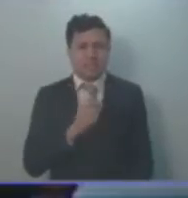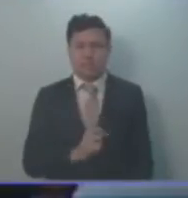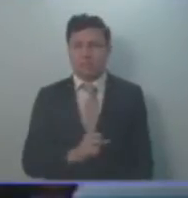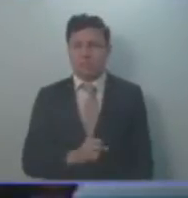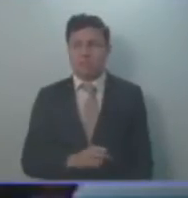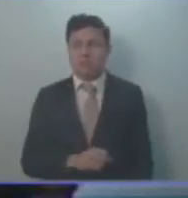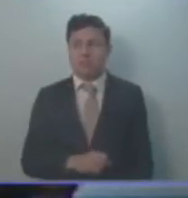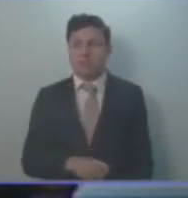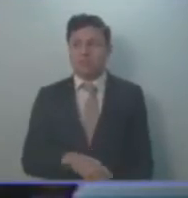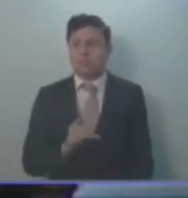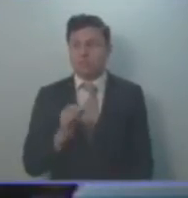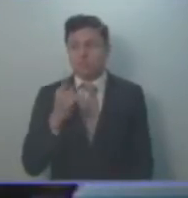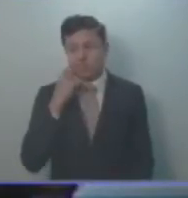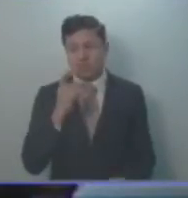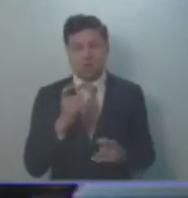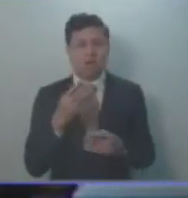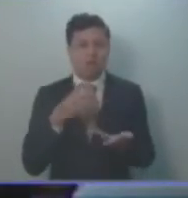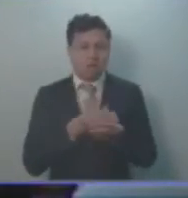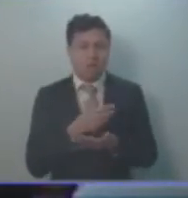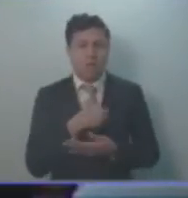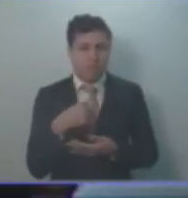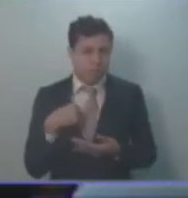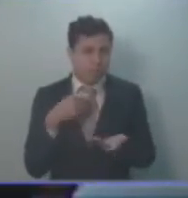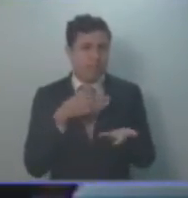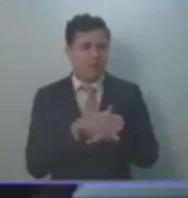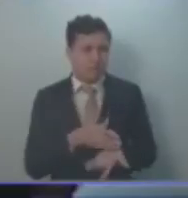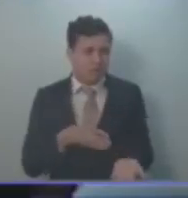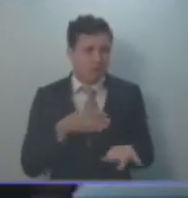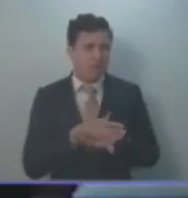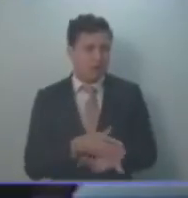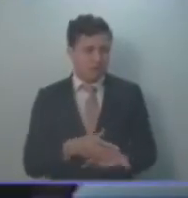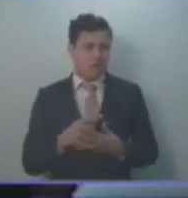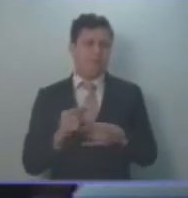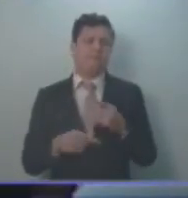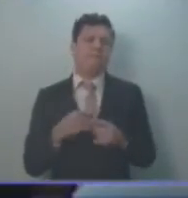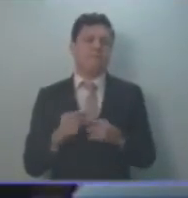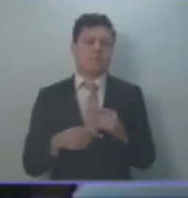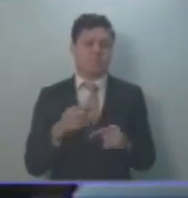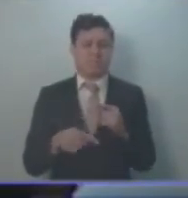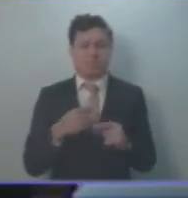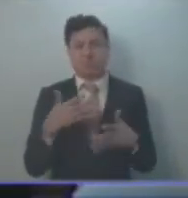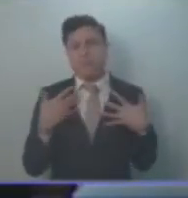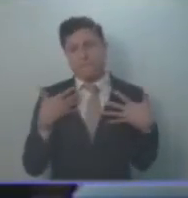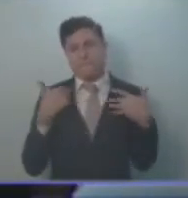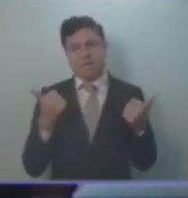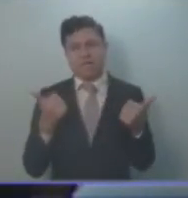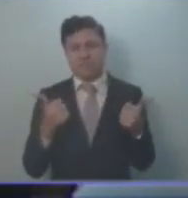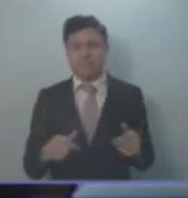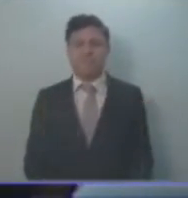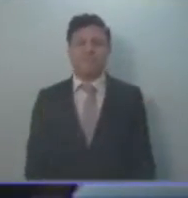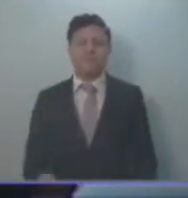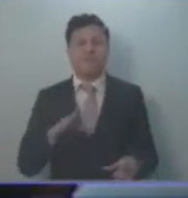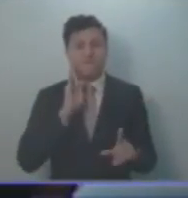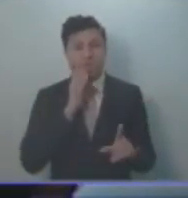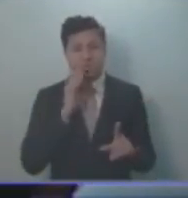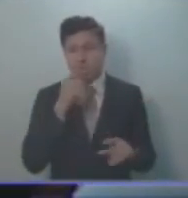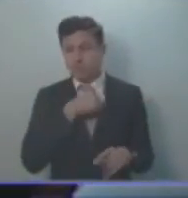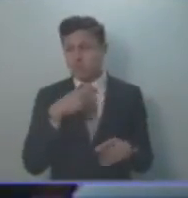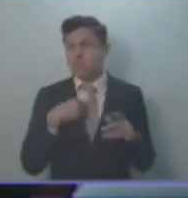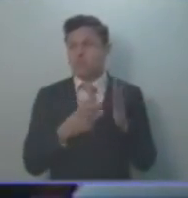que requieren controles médicos frecuentes, rehabilitación o que necesiten una atención técnica y